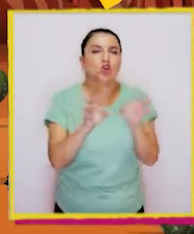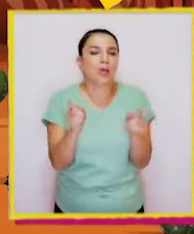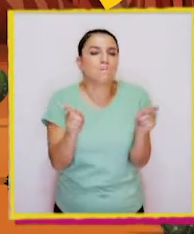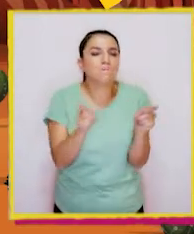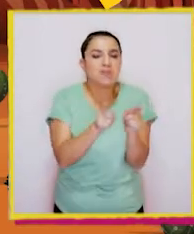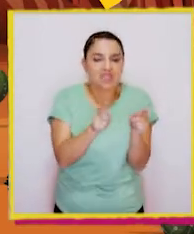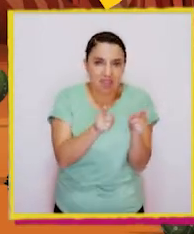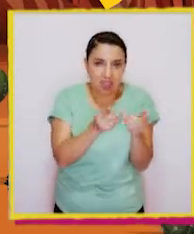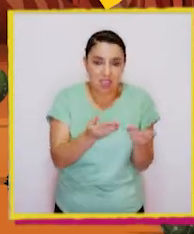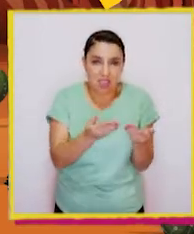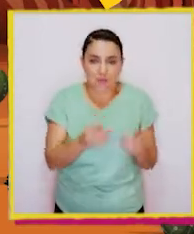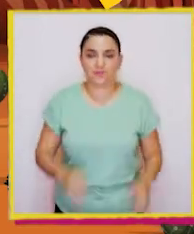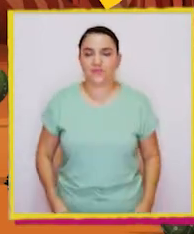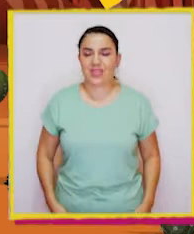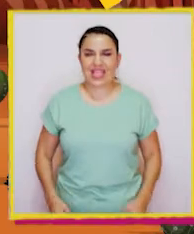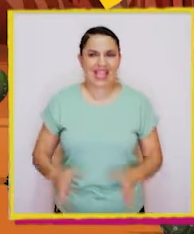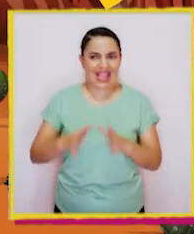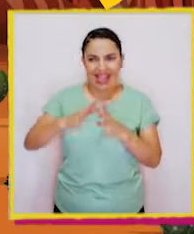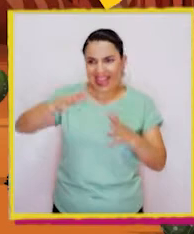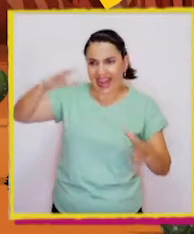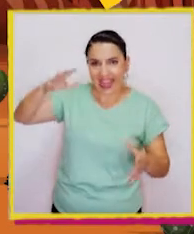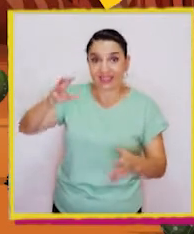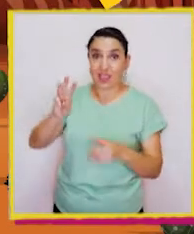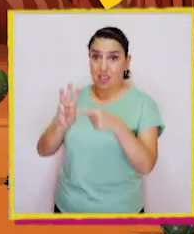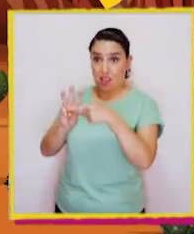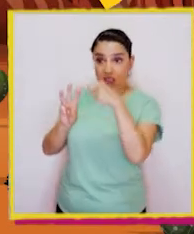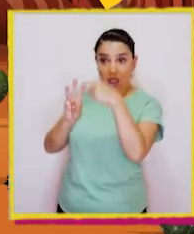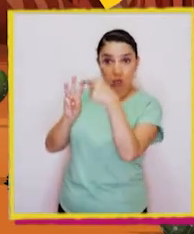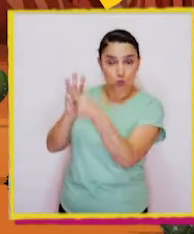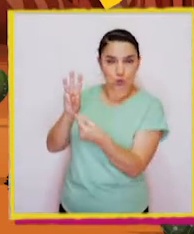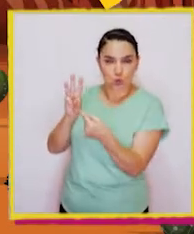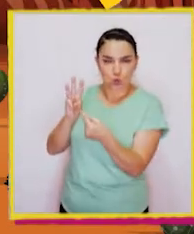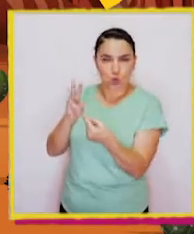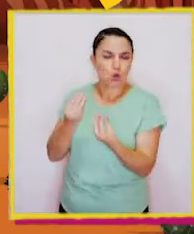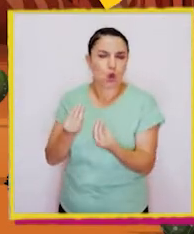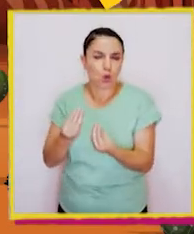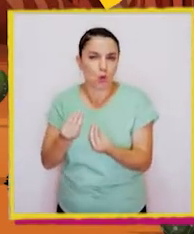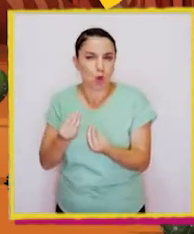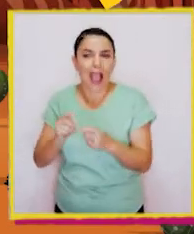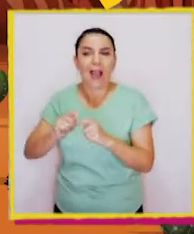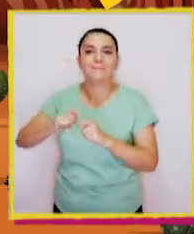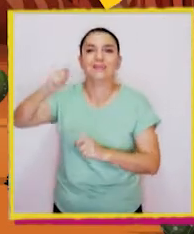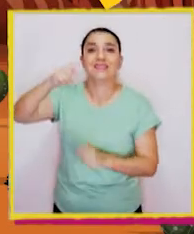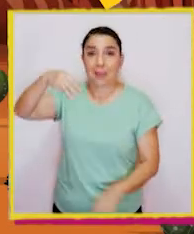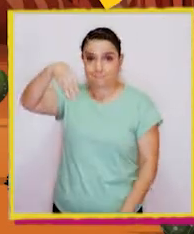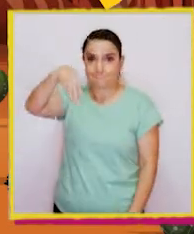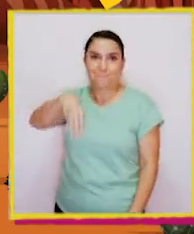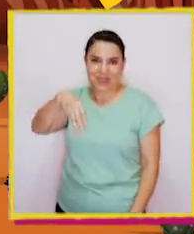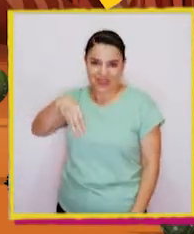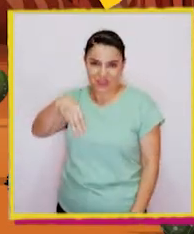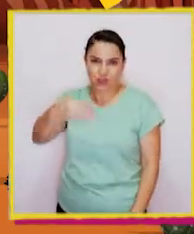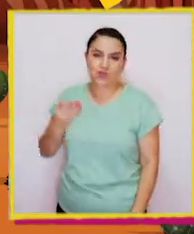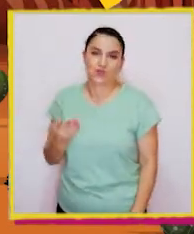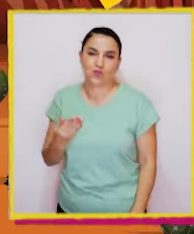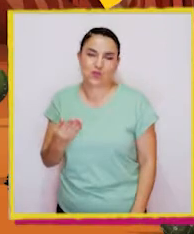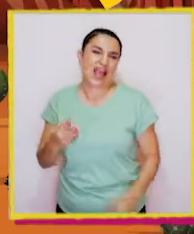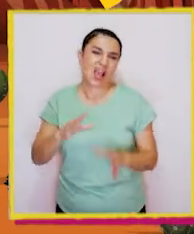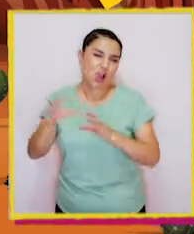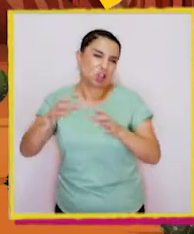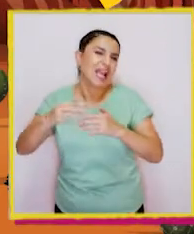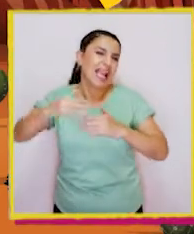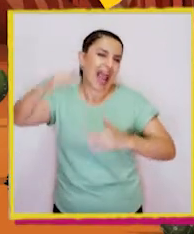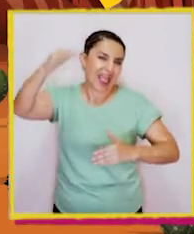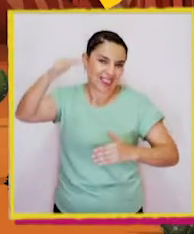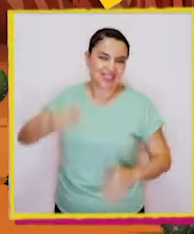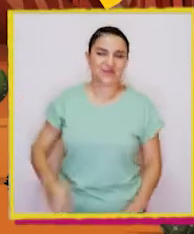cosas pequeñas. Y las cosas grandes, como el cactus, se miden con metros. Esa es otra unidad de medida de longitud que es para cosas